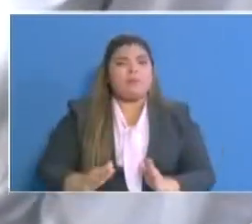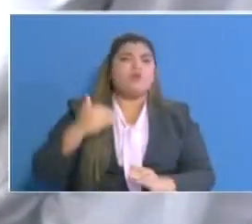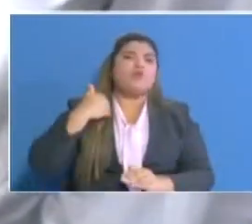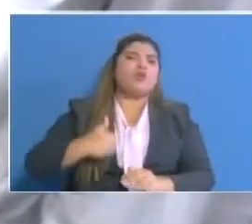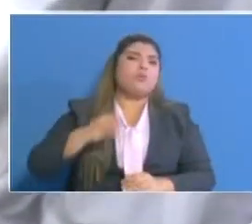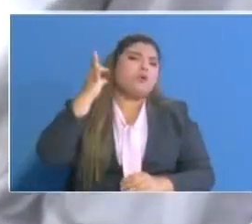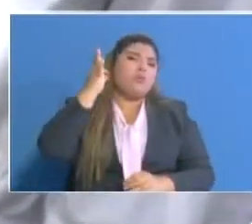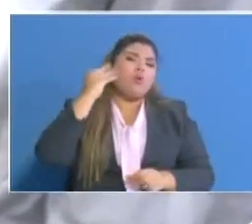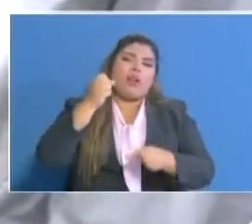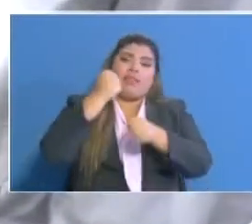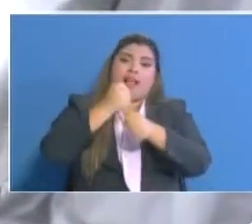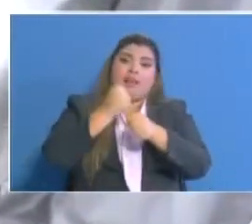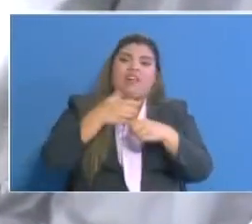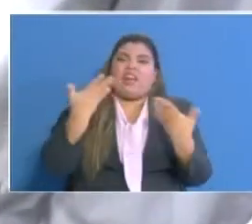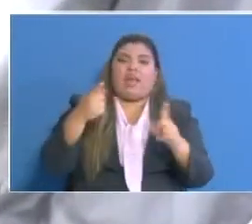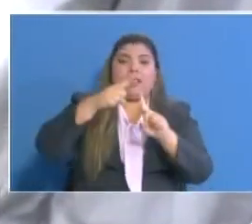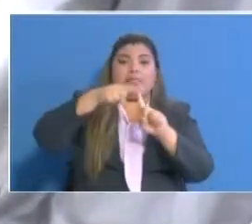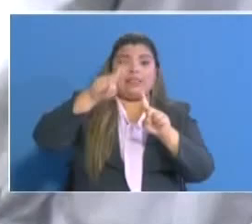manejan taxi,